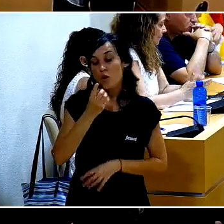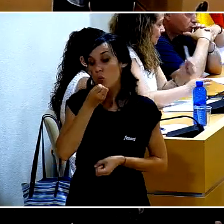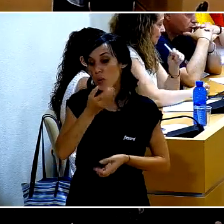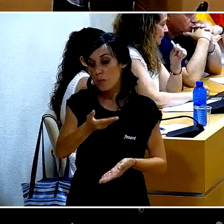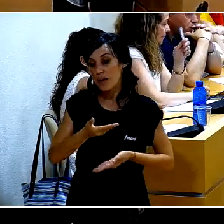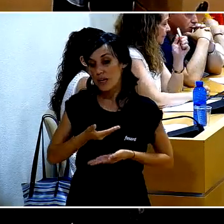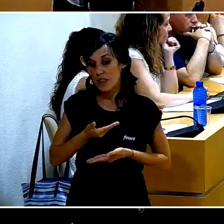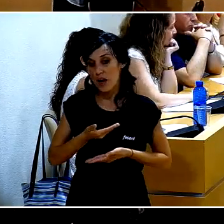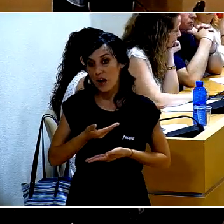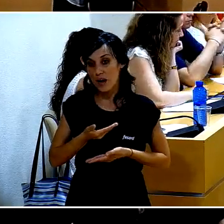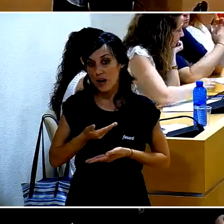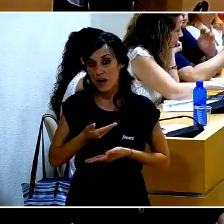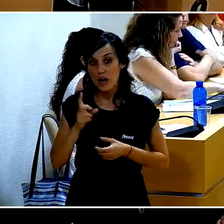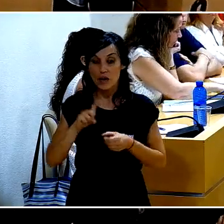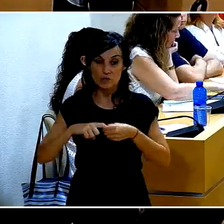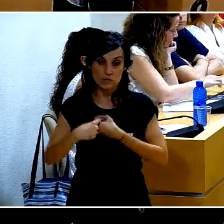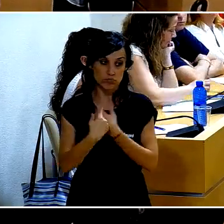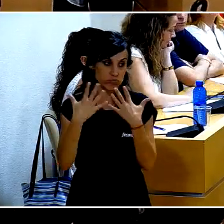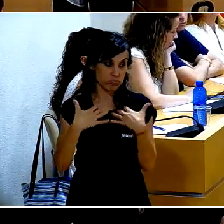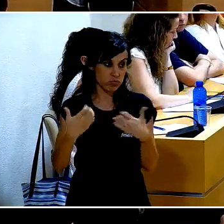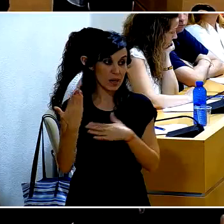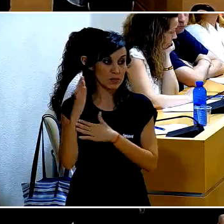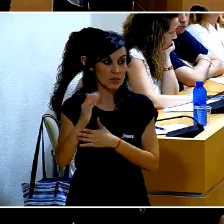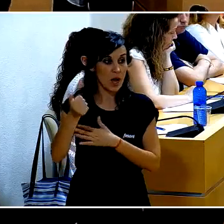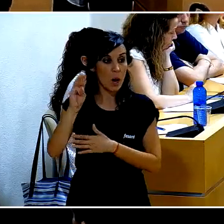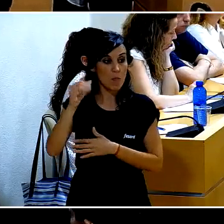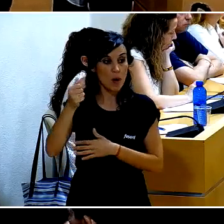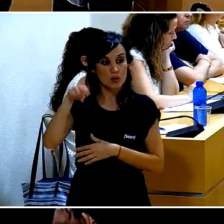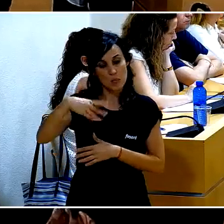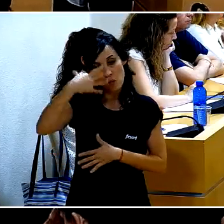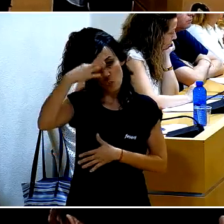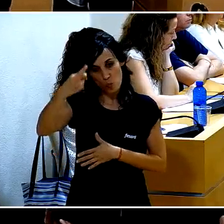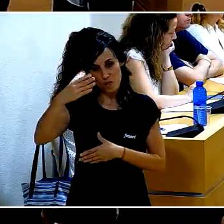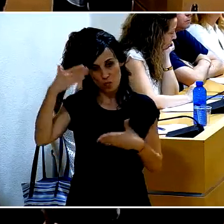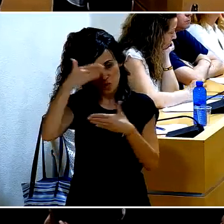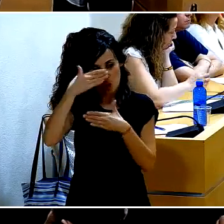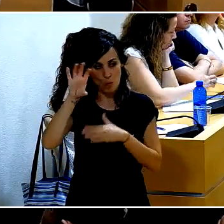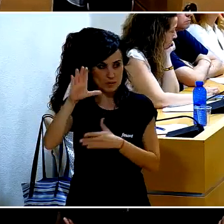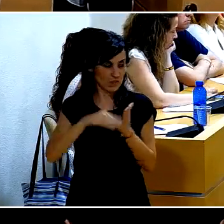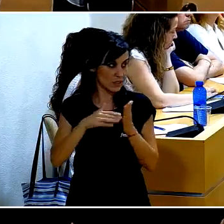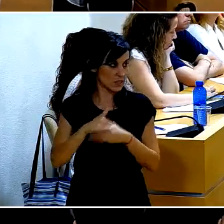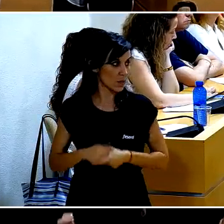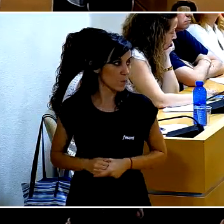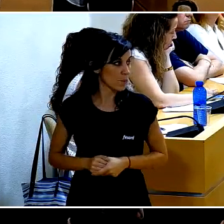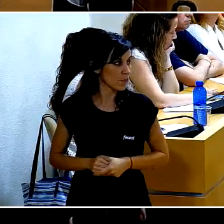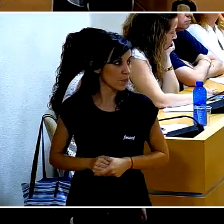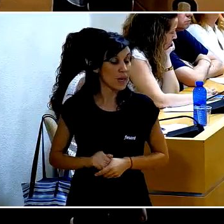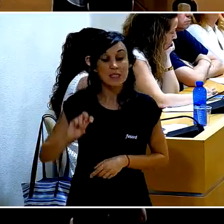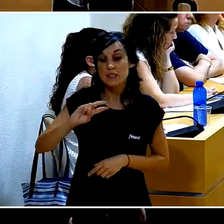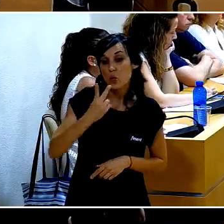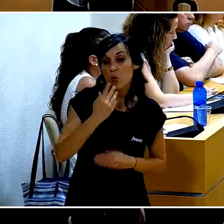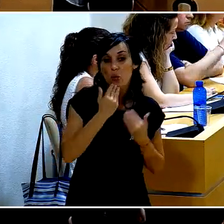a los asistentes en representación de APAU y del pueblo saharaui del País Valencia. En segundo lugar, darle las